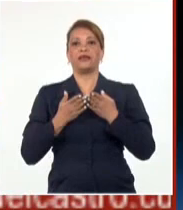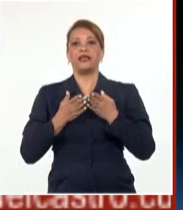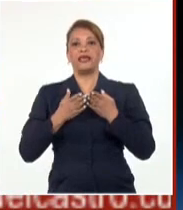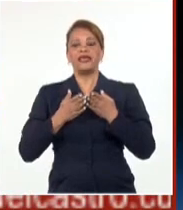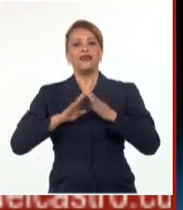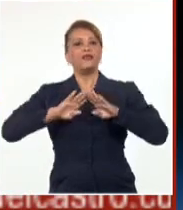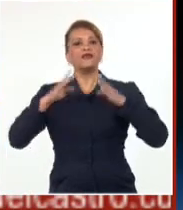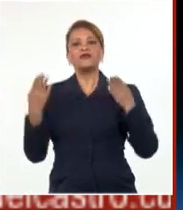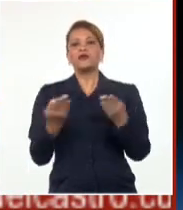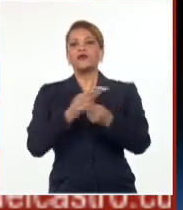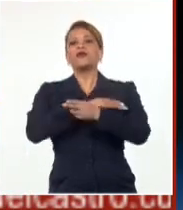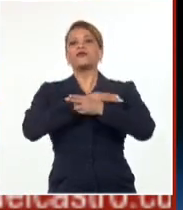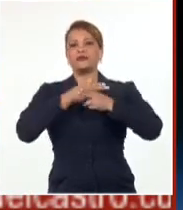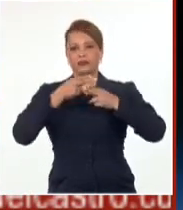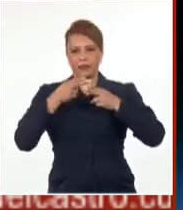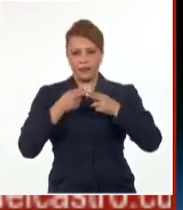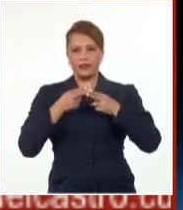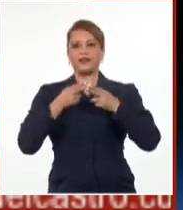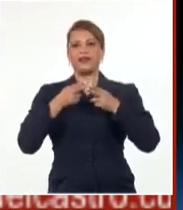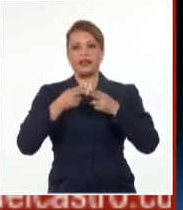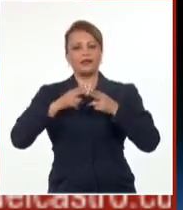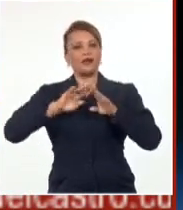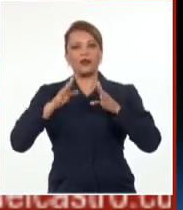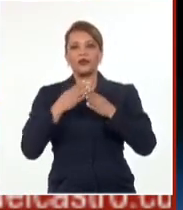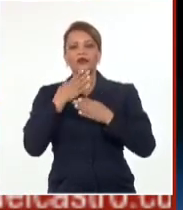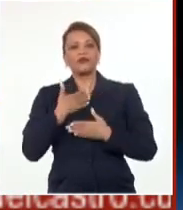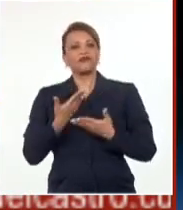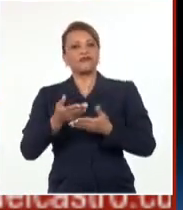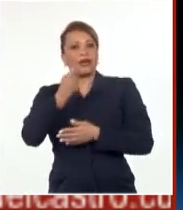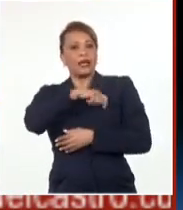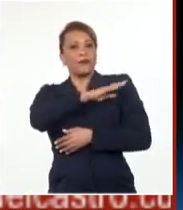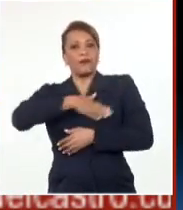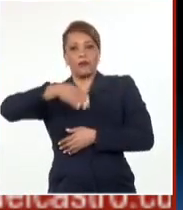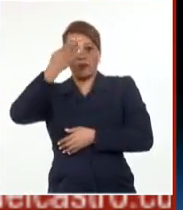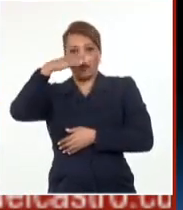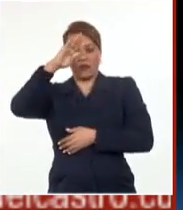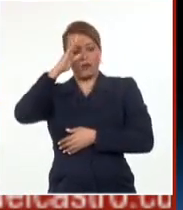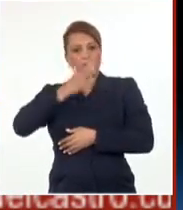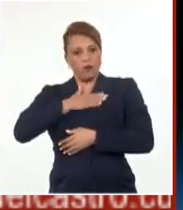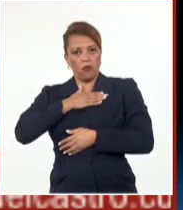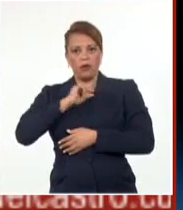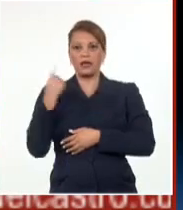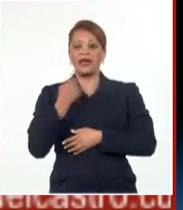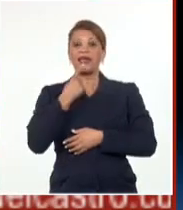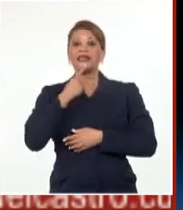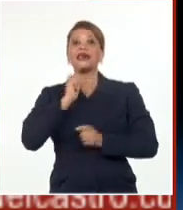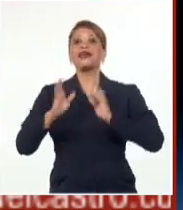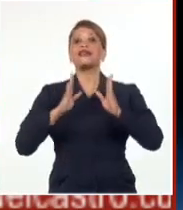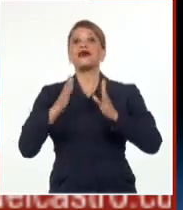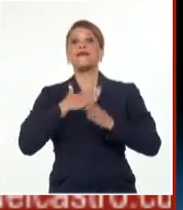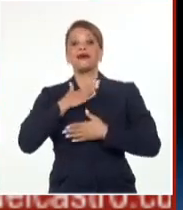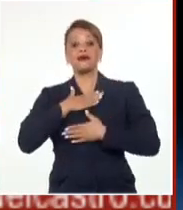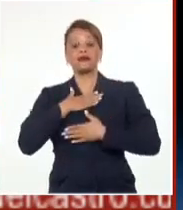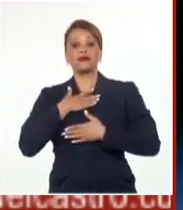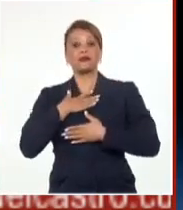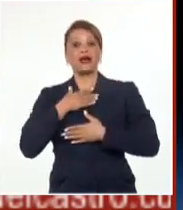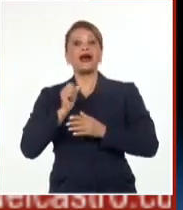Toda la historia que ha escrito nuestro pueblo. Ese está a favor de